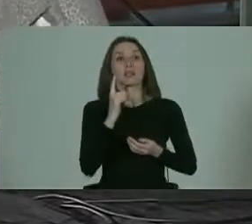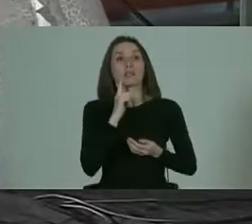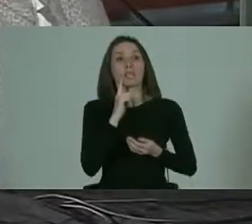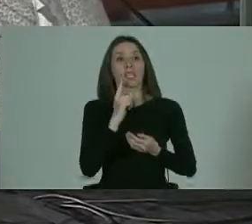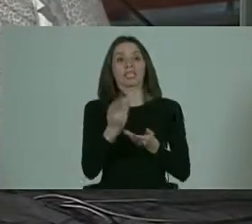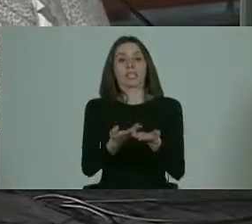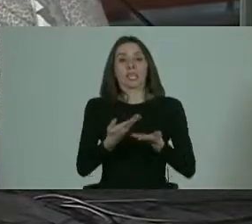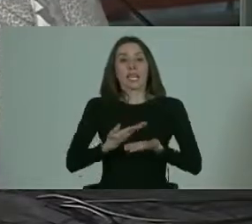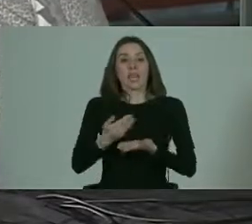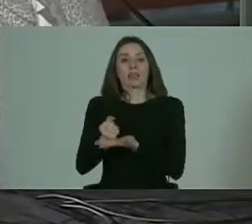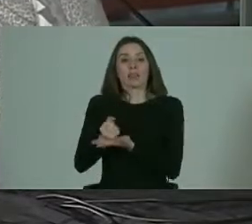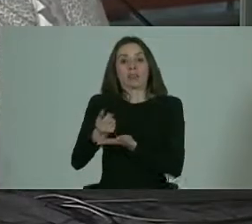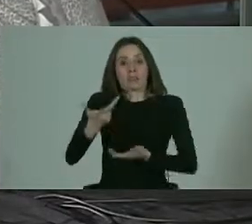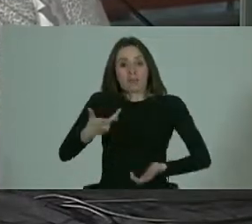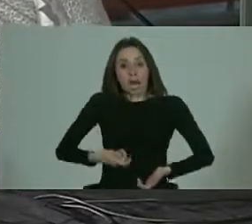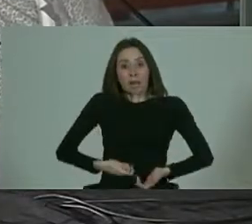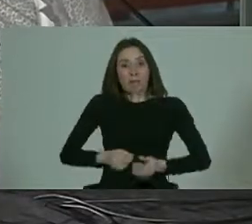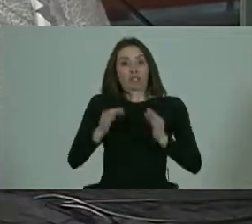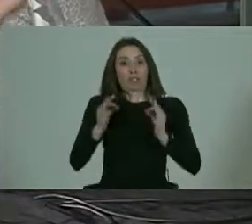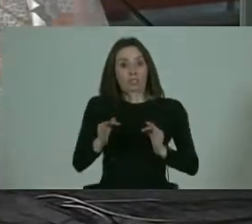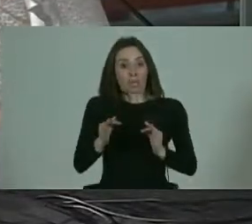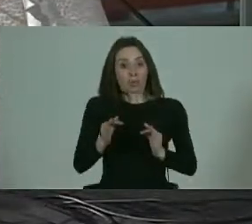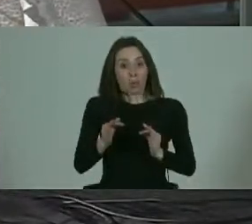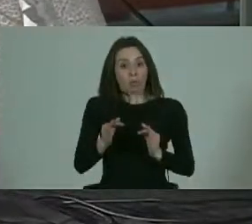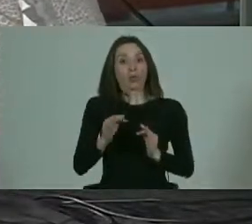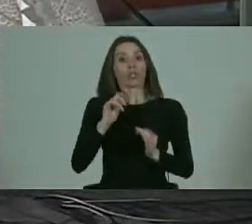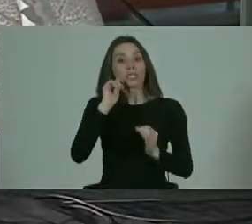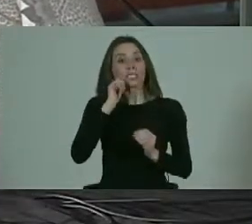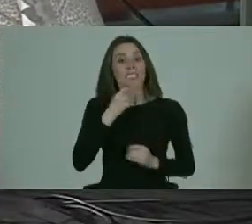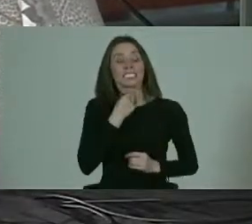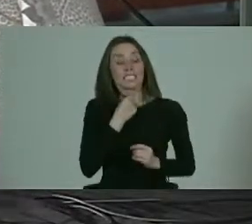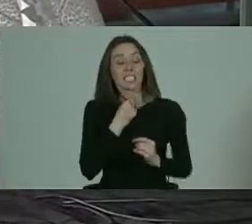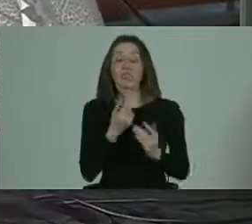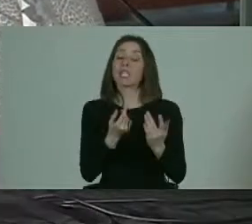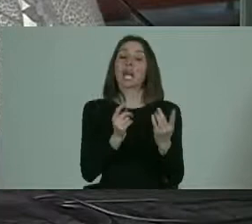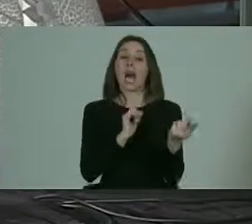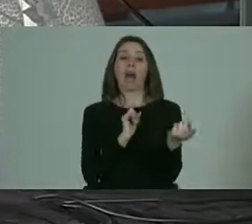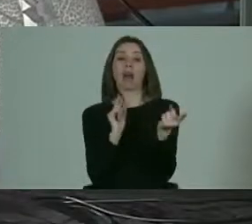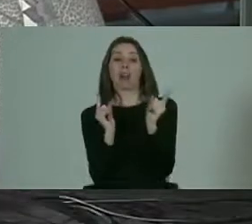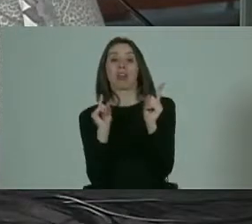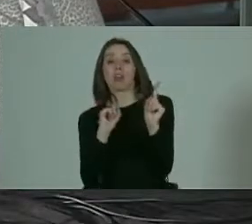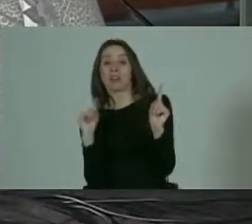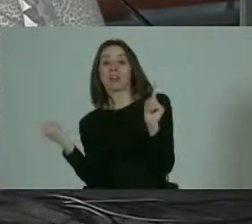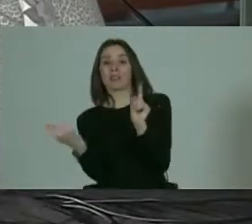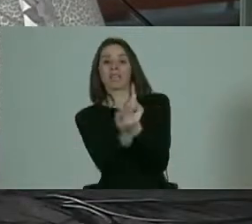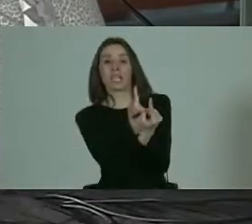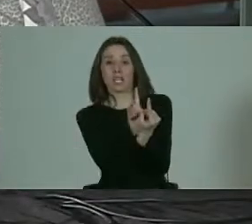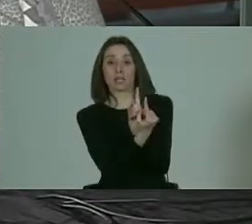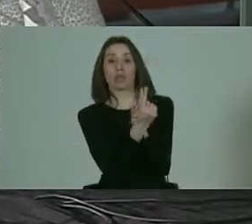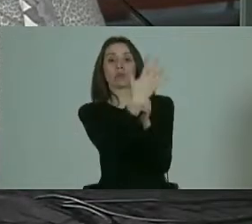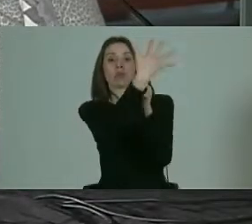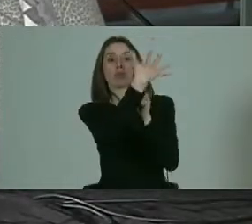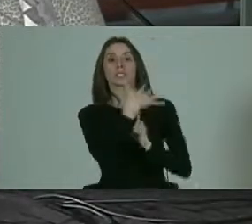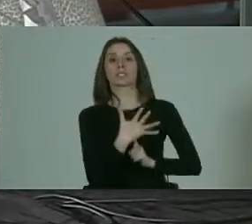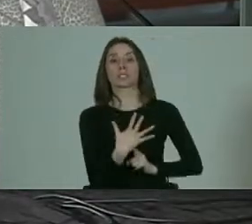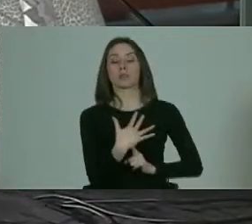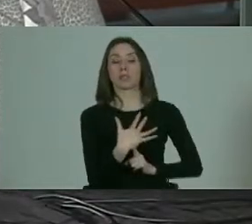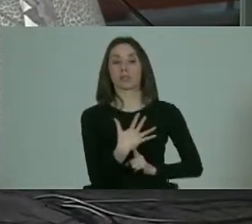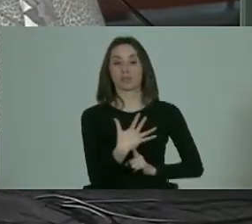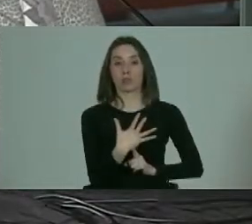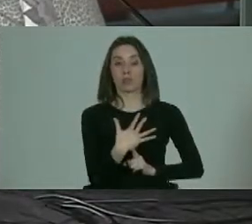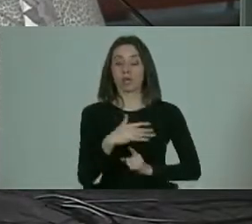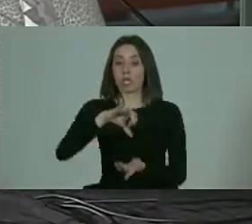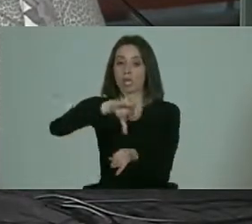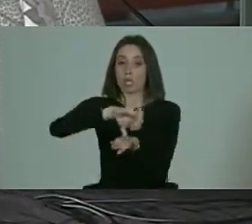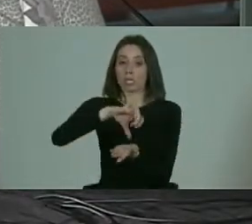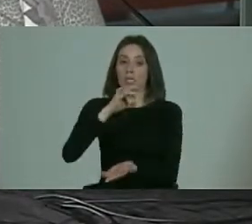seguro una forma indirecta querida o no otro tema de discriminación y yo creo que como país